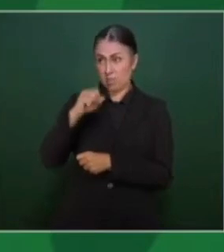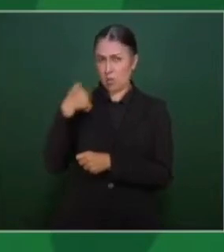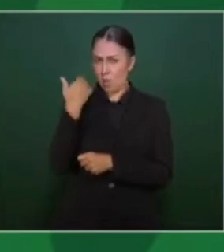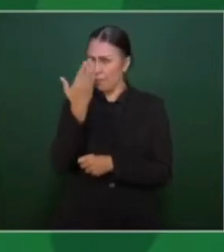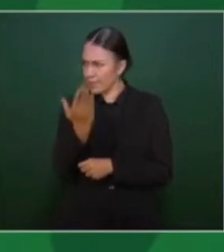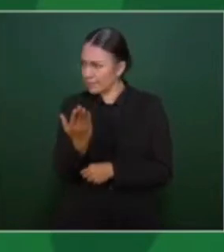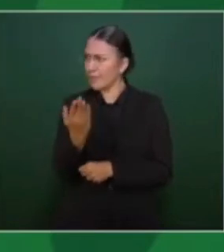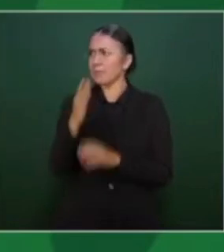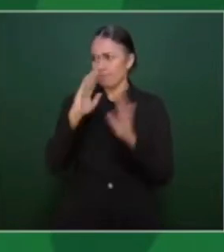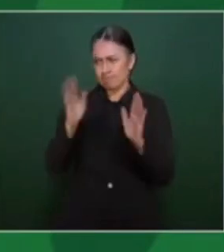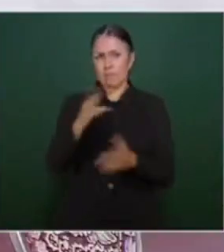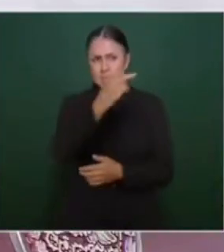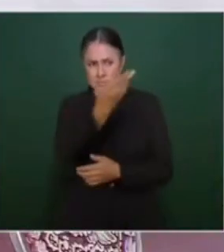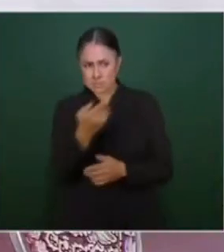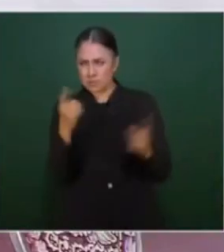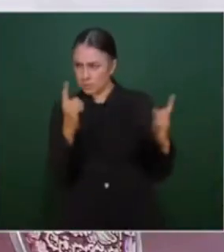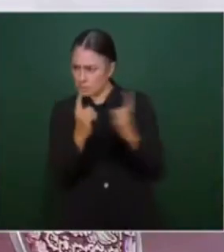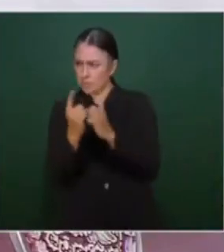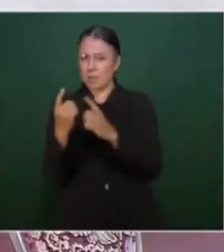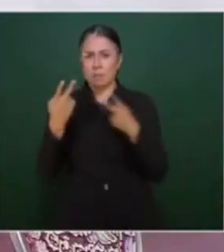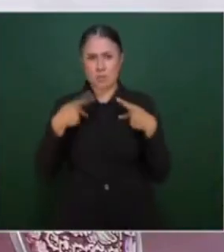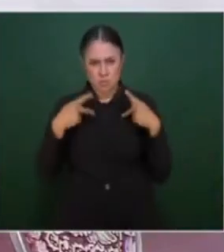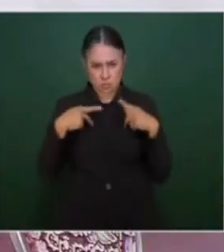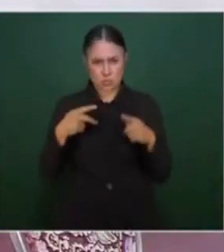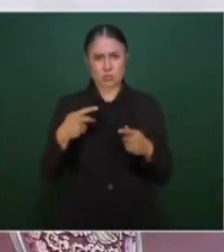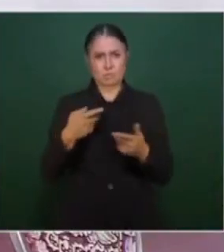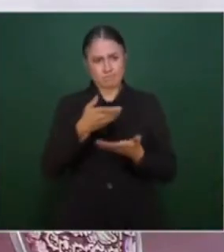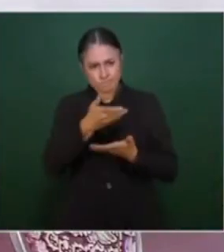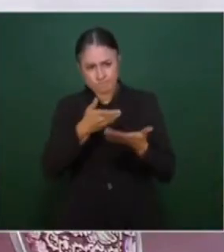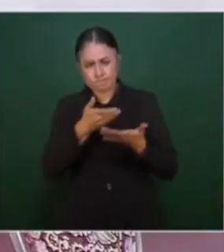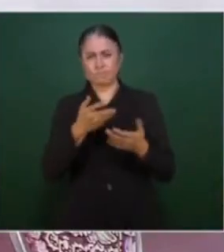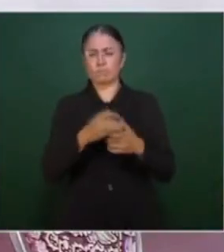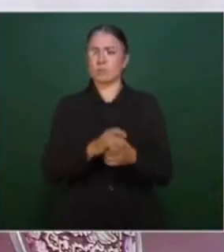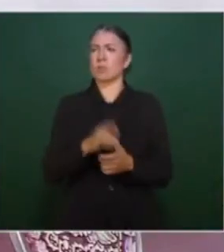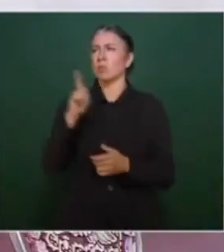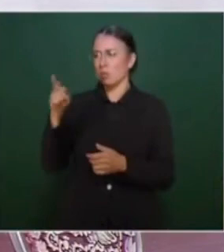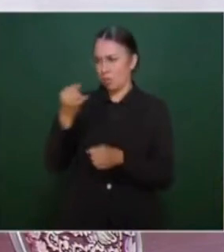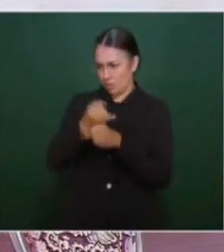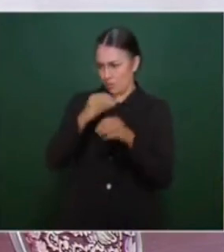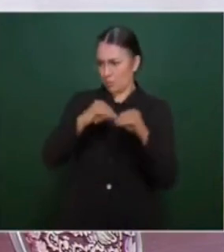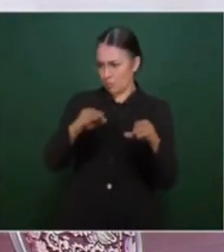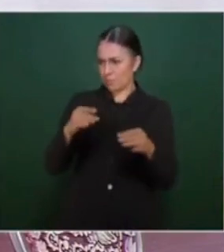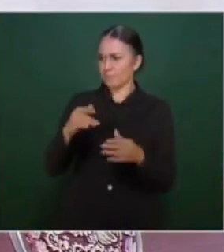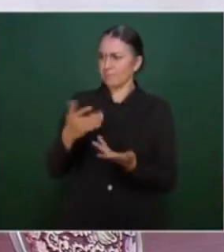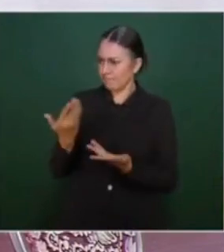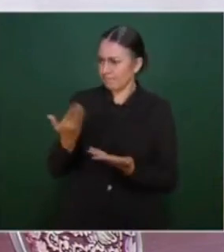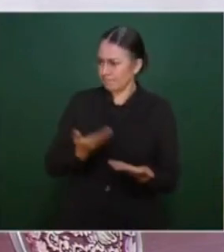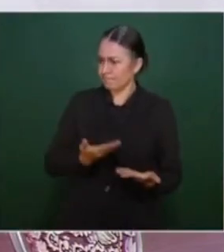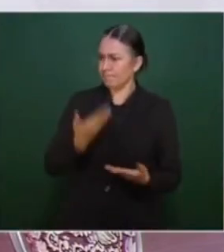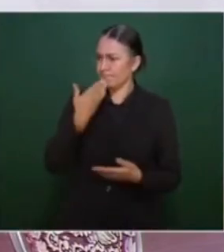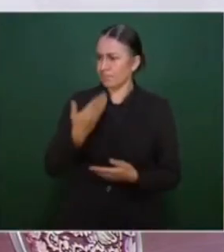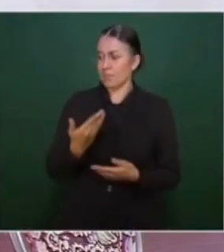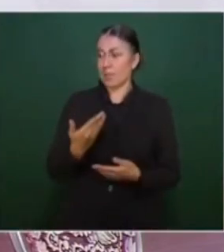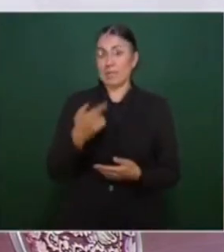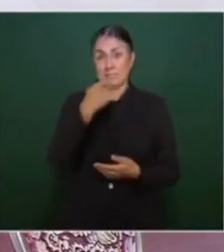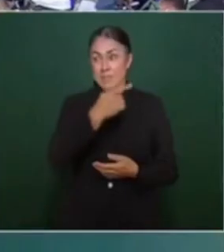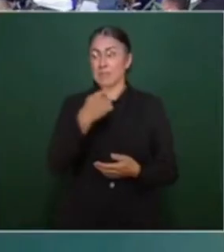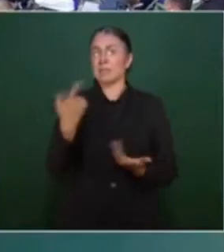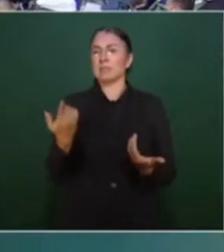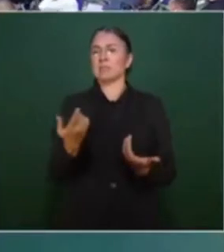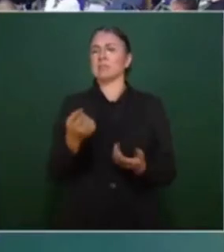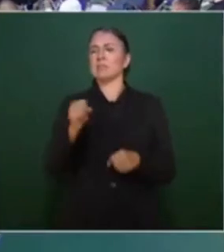nos das tú la información y la Subsecretaría de Derechos Humanos de